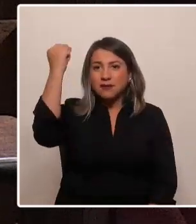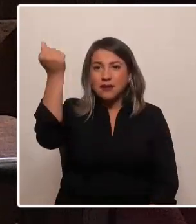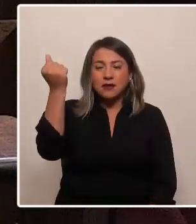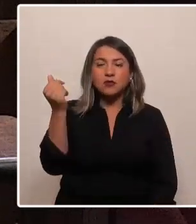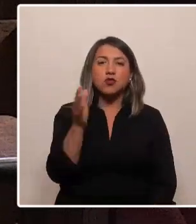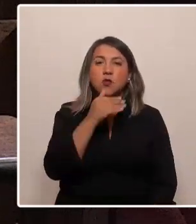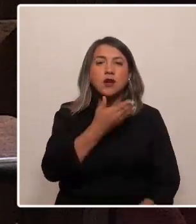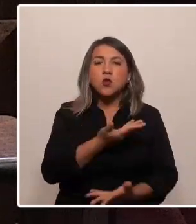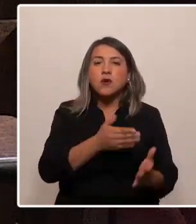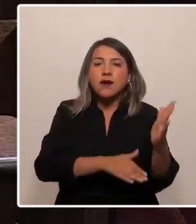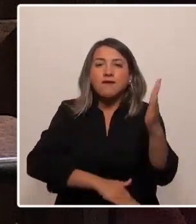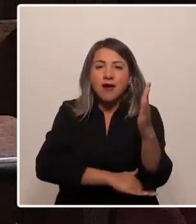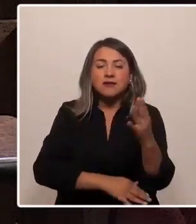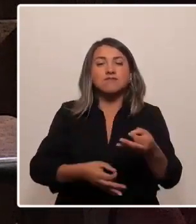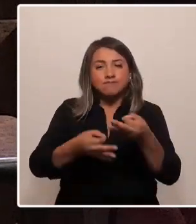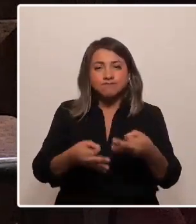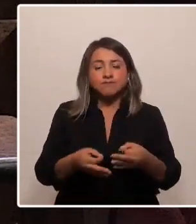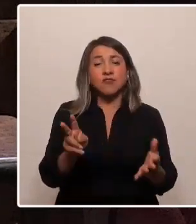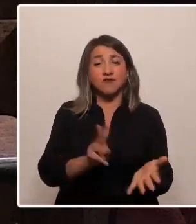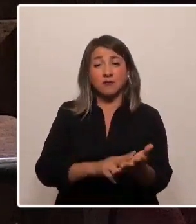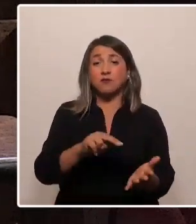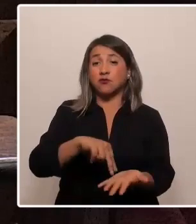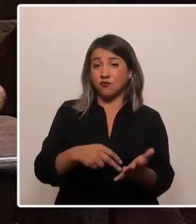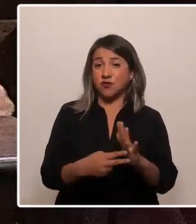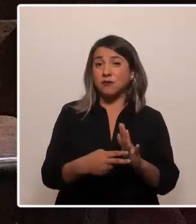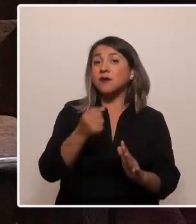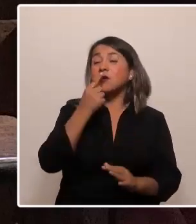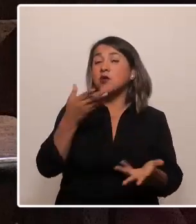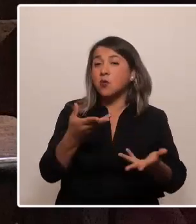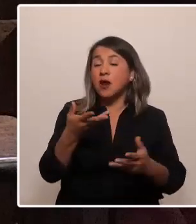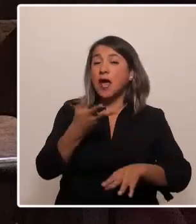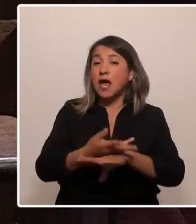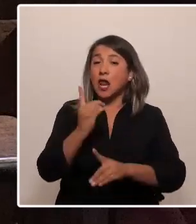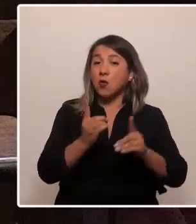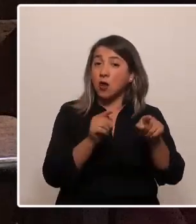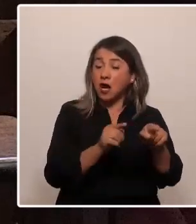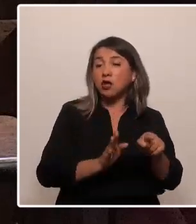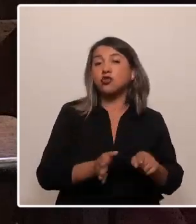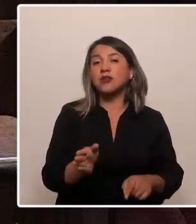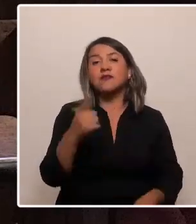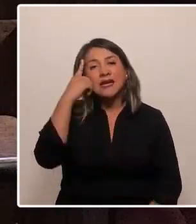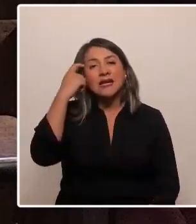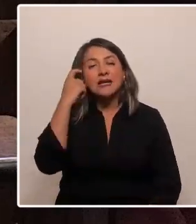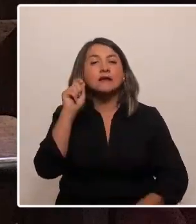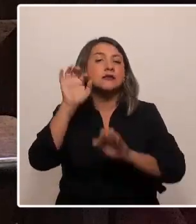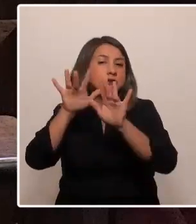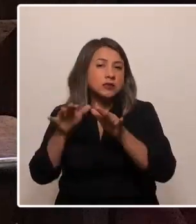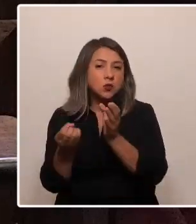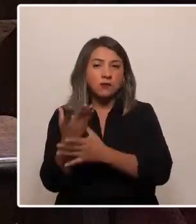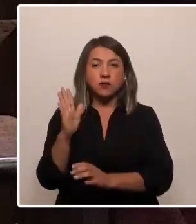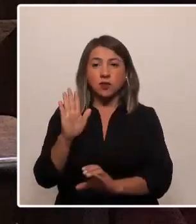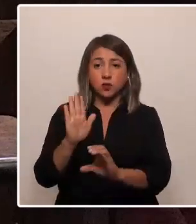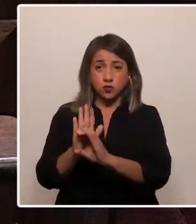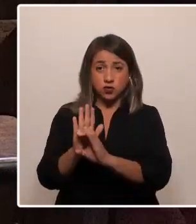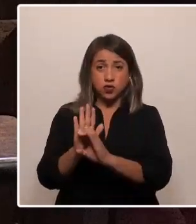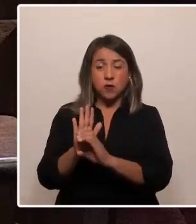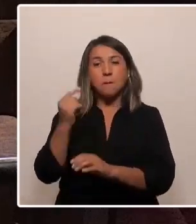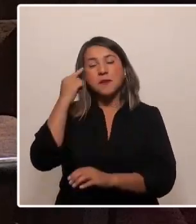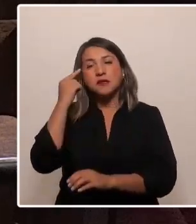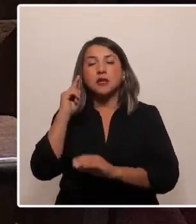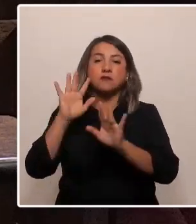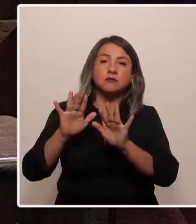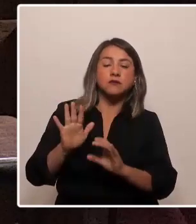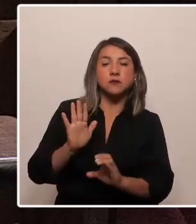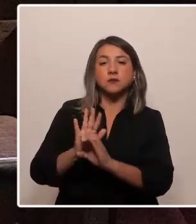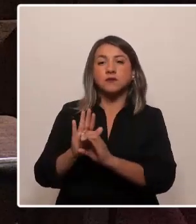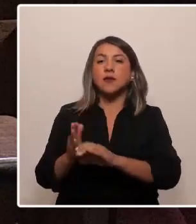doctrinario. El verdadero problema es que hay algunos acá que todavía creen que escribir una constitución es como escribir un